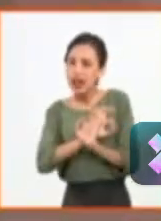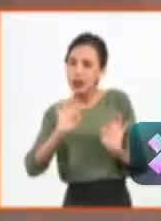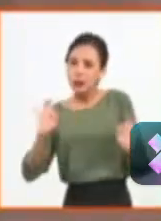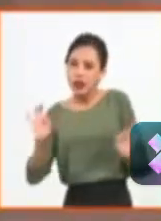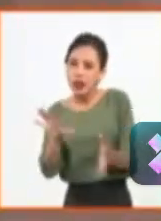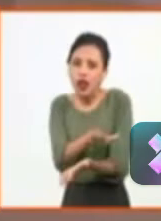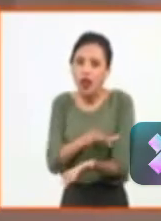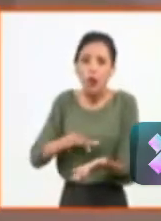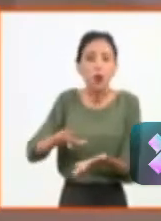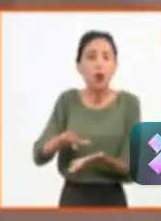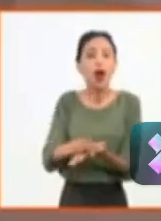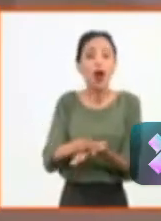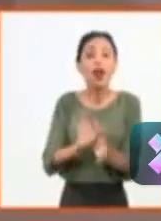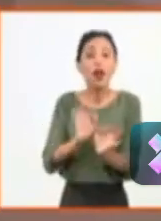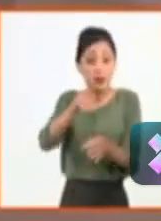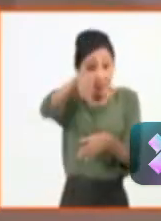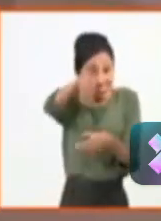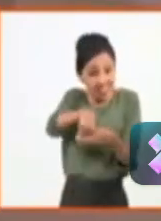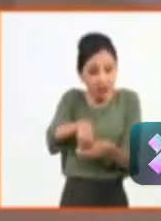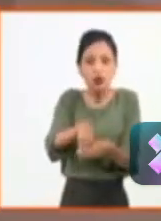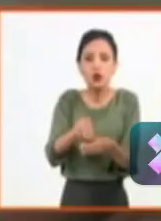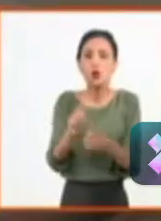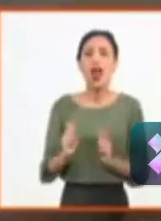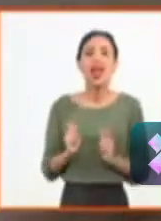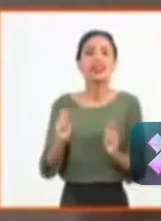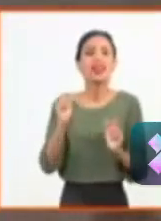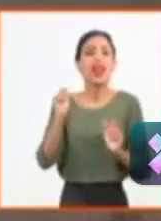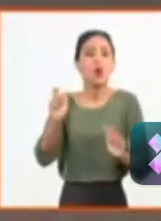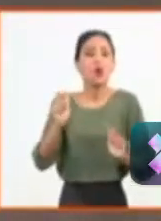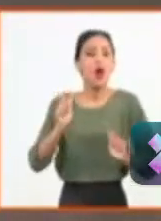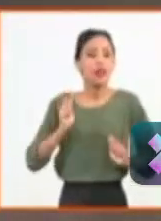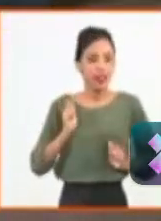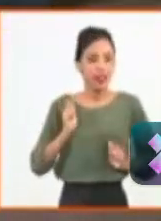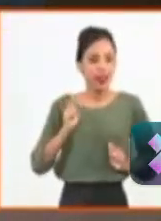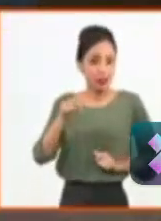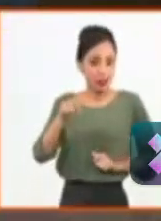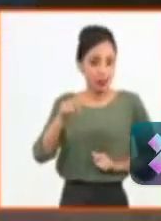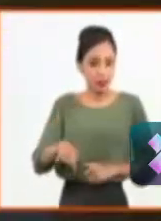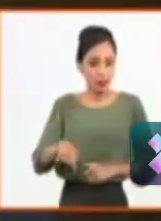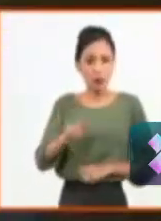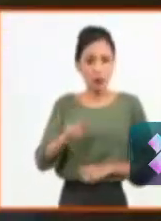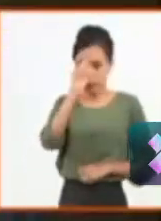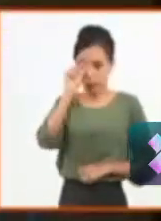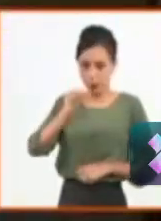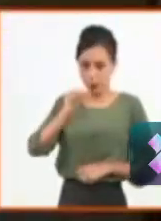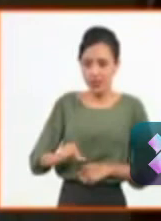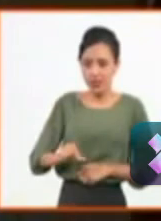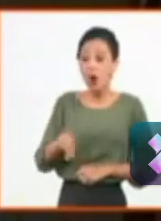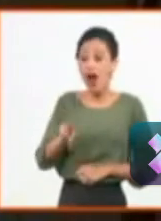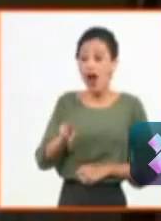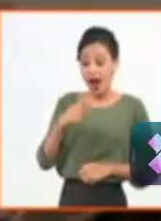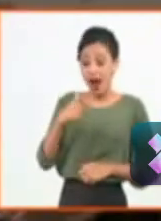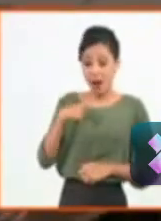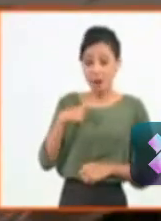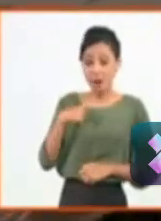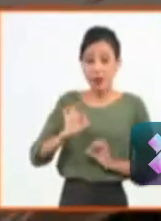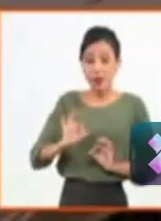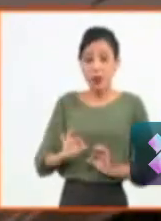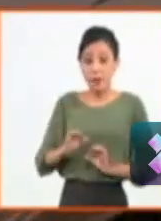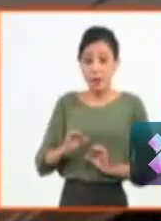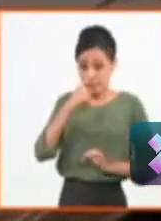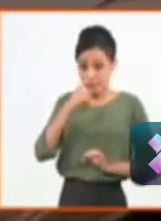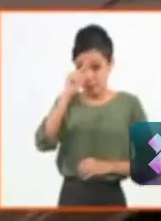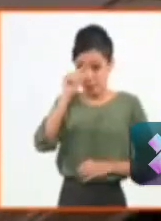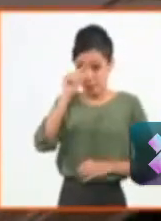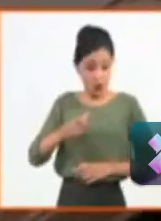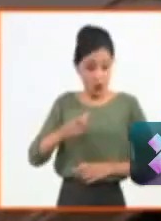Se hacen en esos propios centros entregas de guardia como si fuera el hospital. Se entrega cada uno de los casos, las complejidades de cada uno, se interconsulta, se llama,